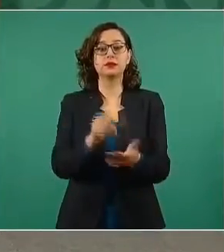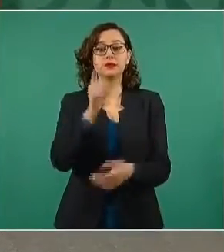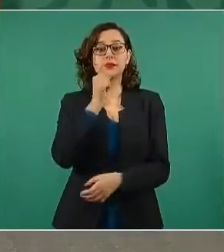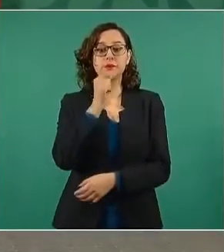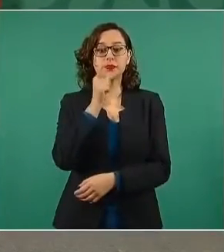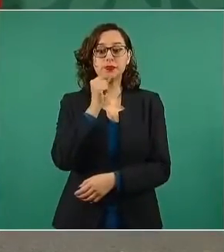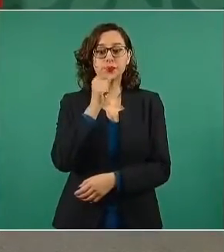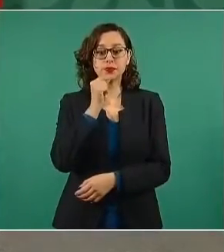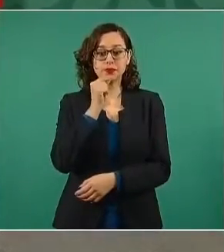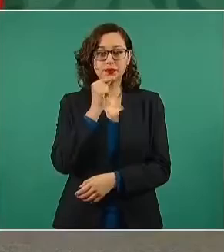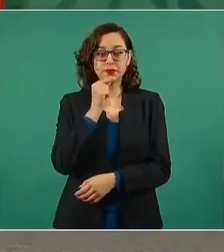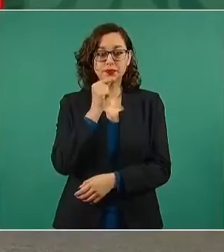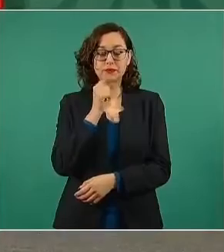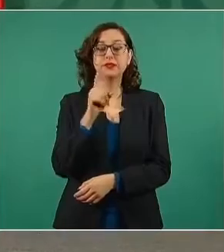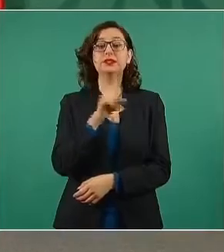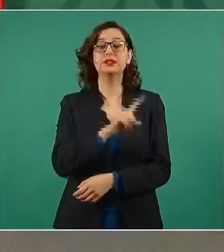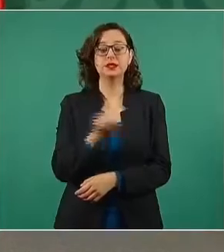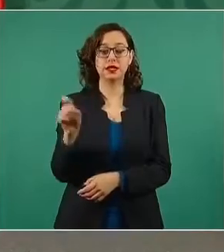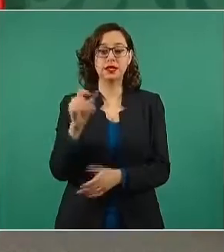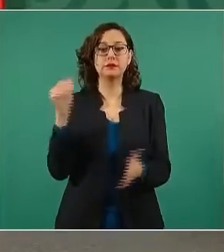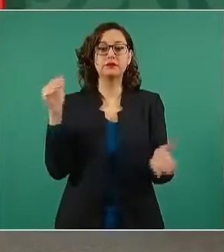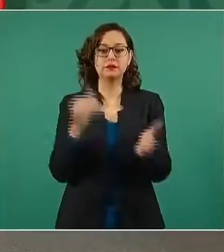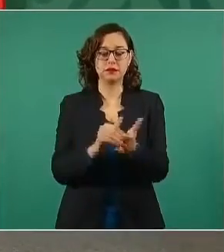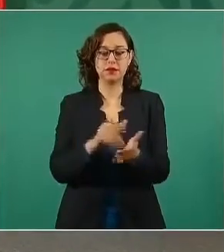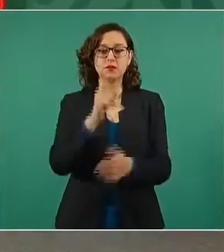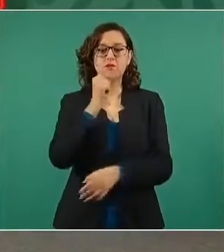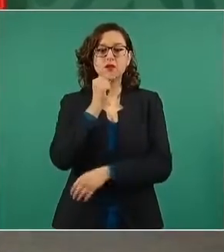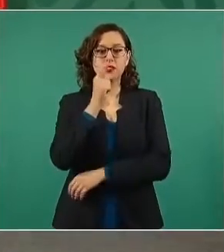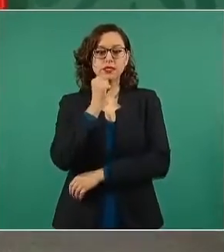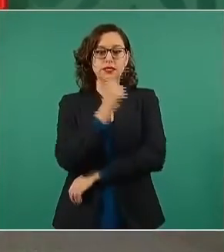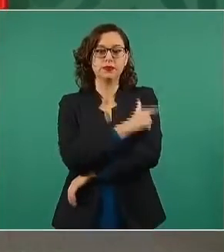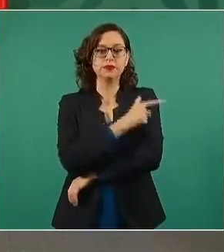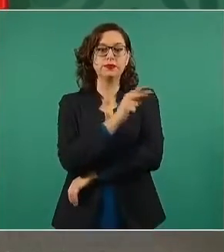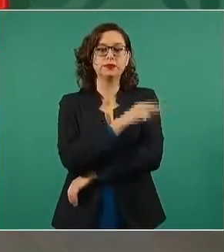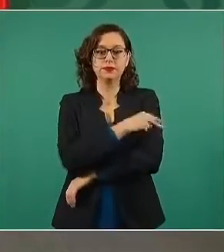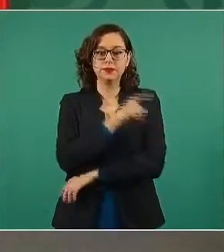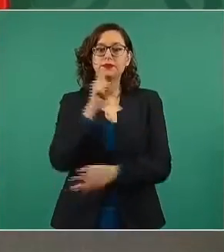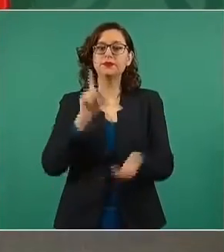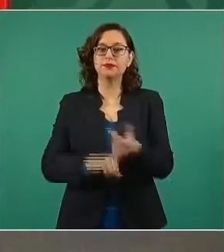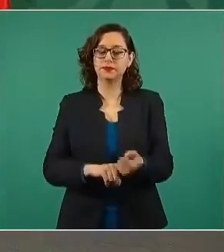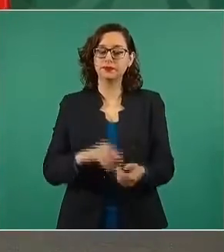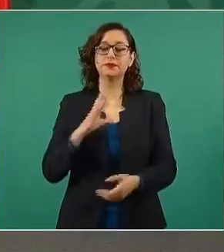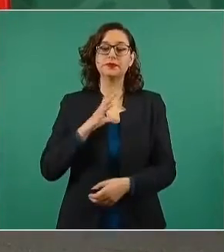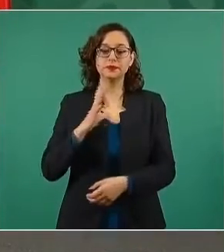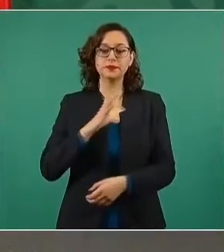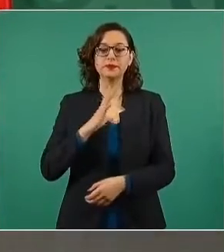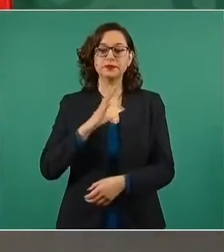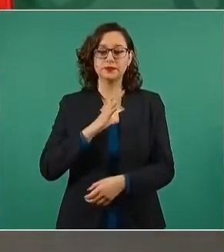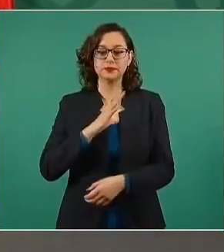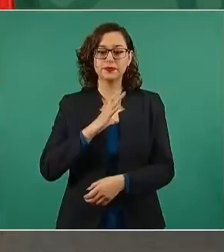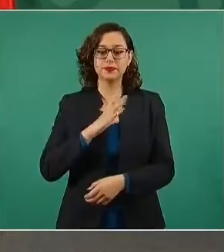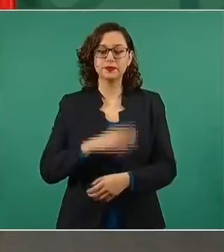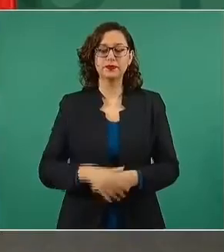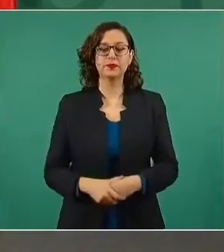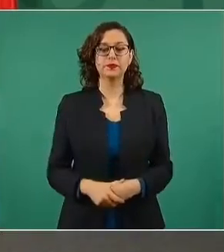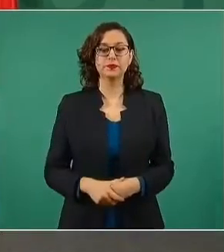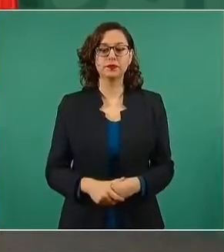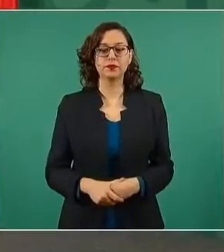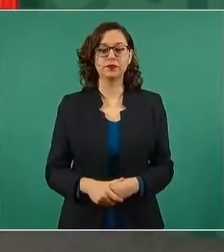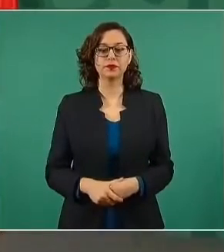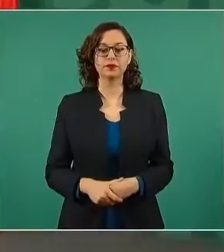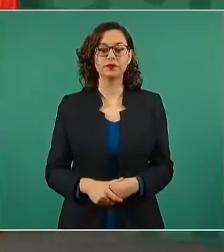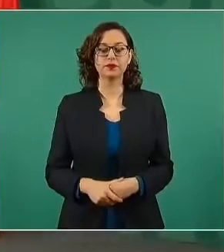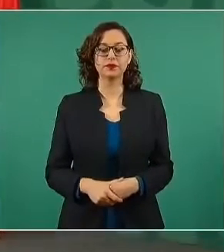100,000 elementos de la Guardia Nacional. En su mejor